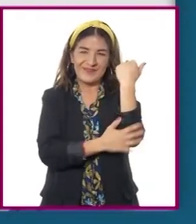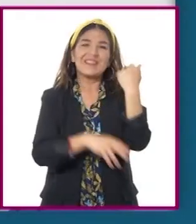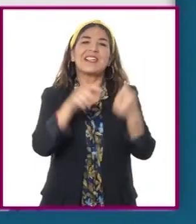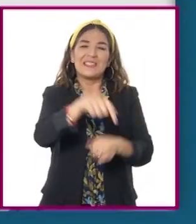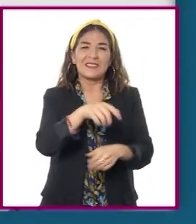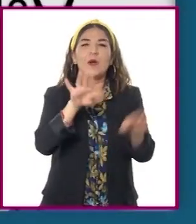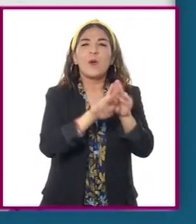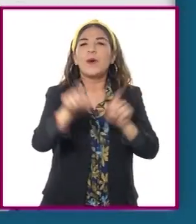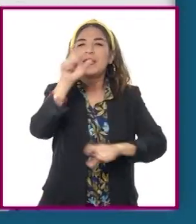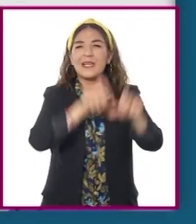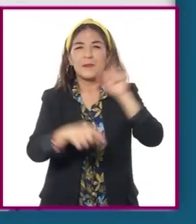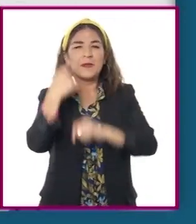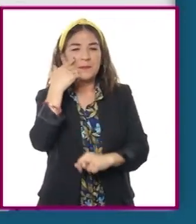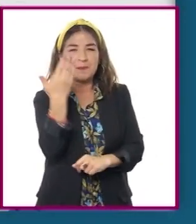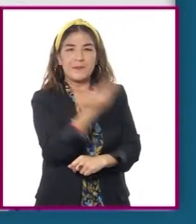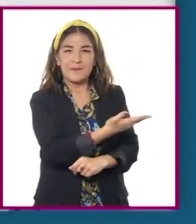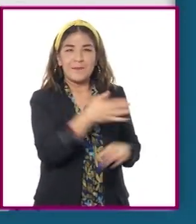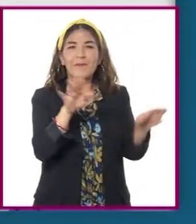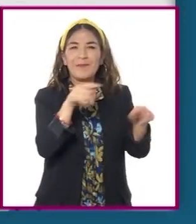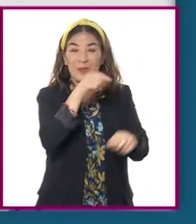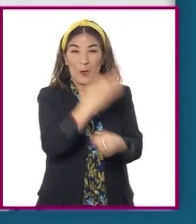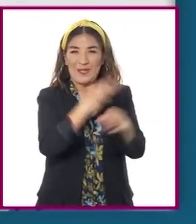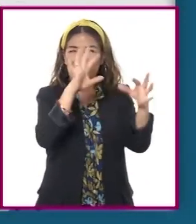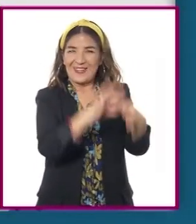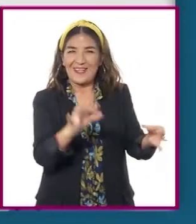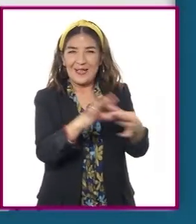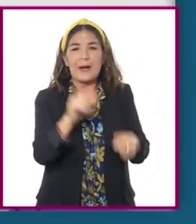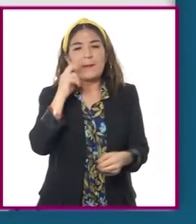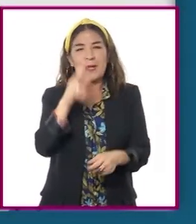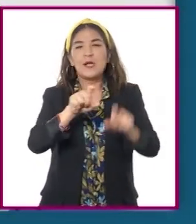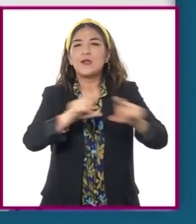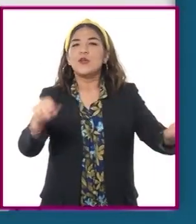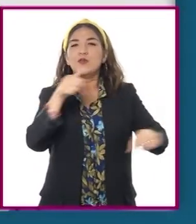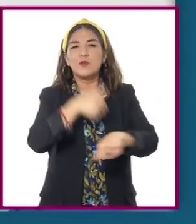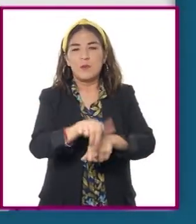químicos. El proceso quedaría representado así: